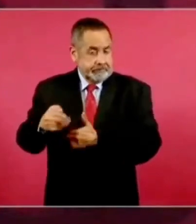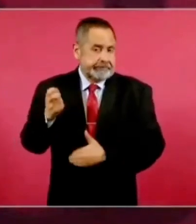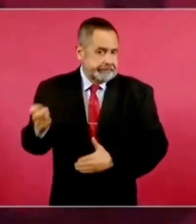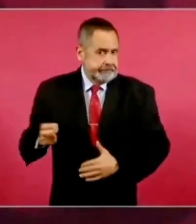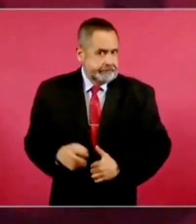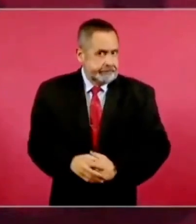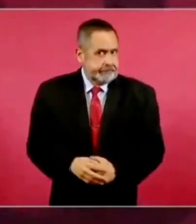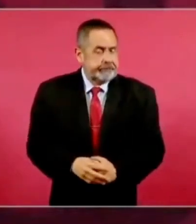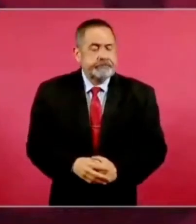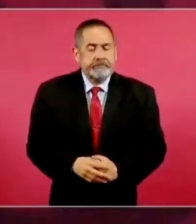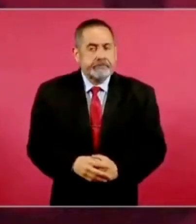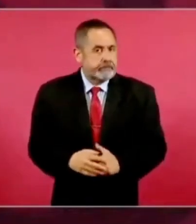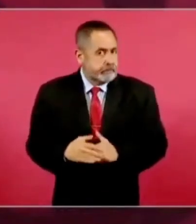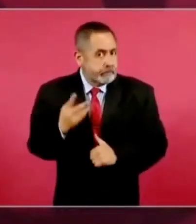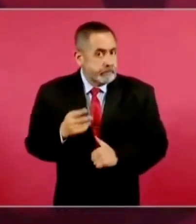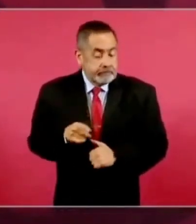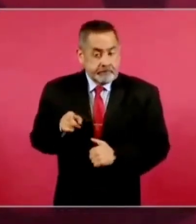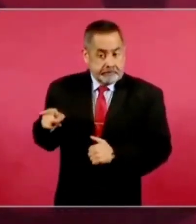Porque el cura